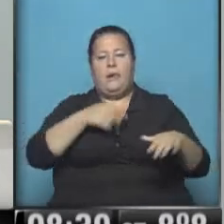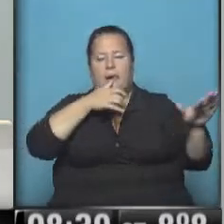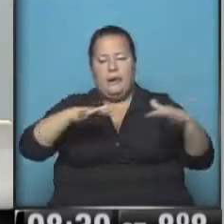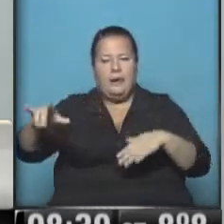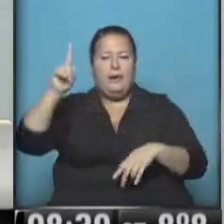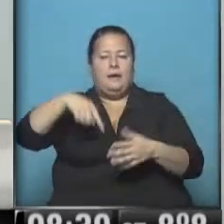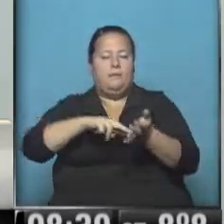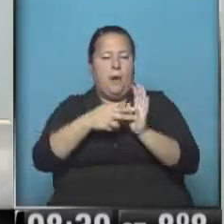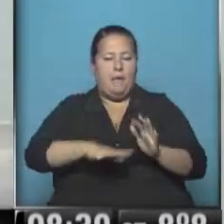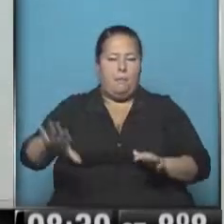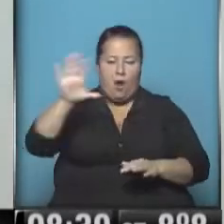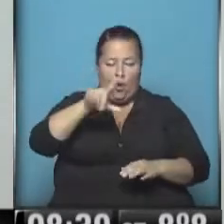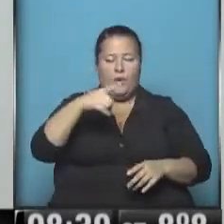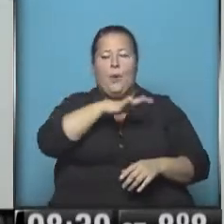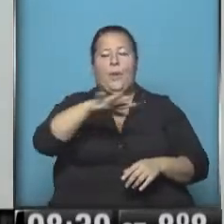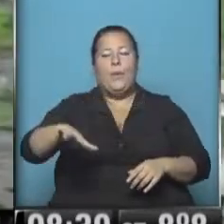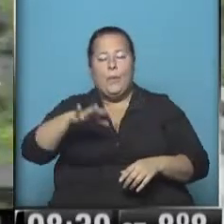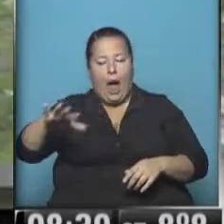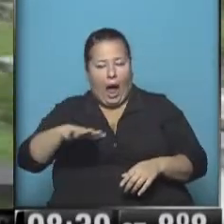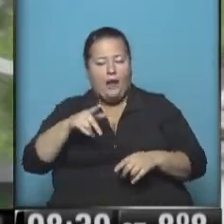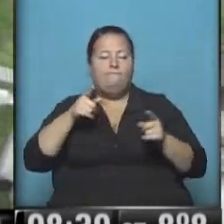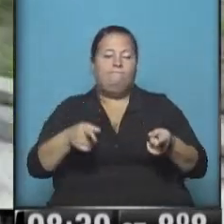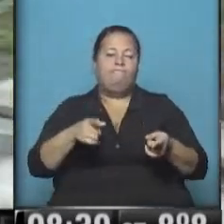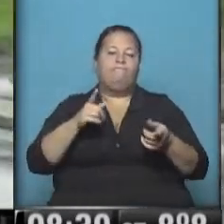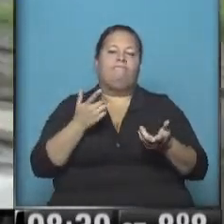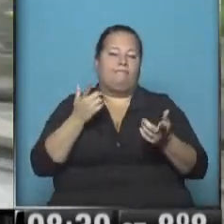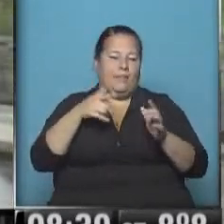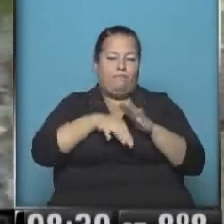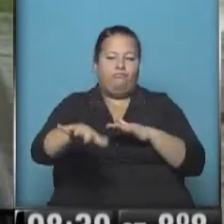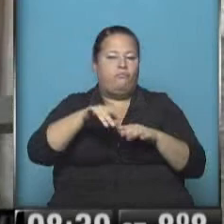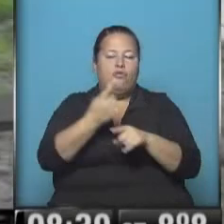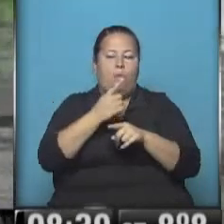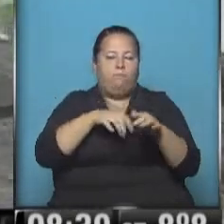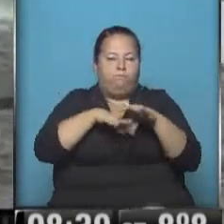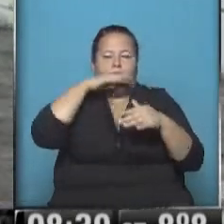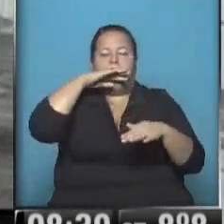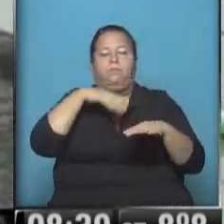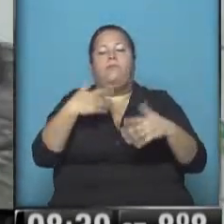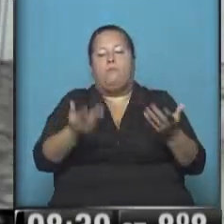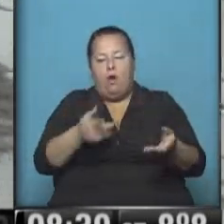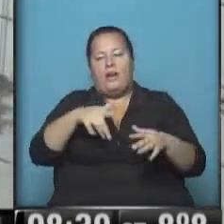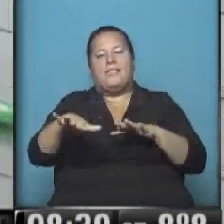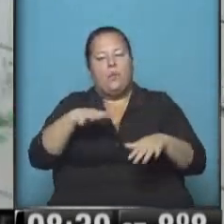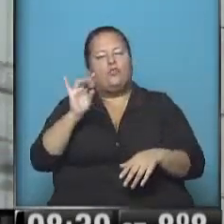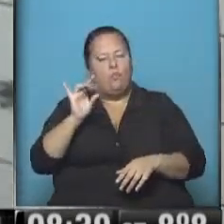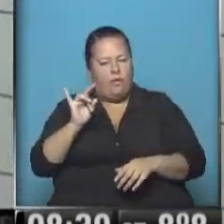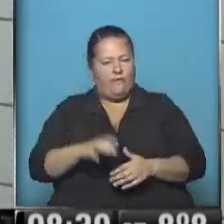está afectando a la provincia, todos los barrios, y esto no deja drenar el agua, por lo cual la situación es bastante compleja.